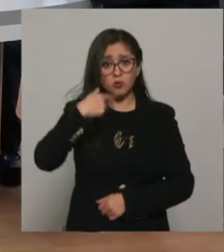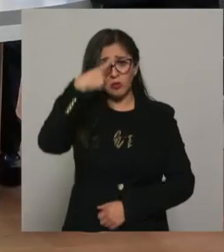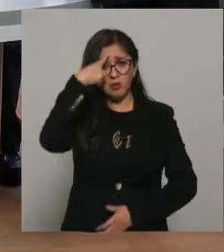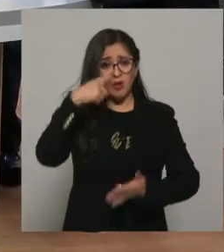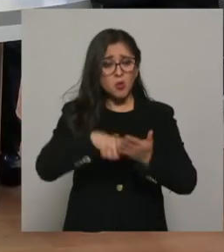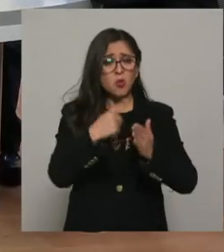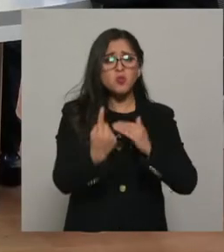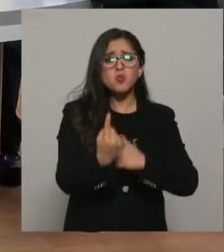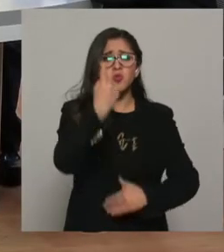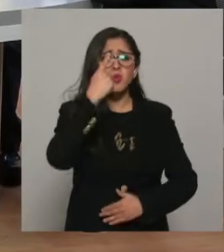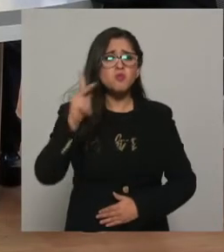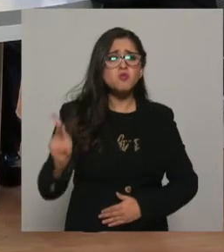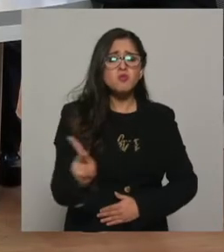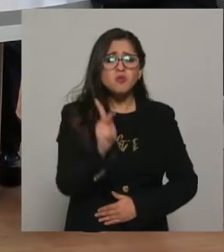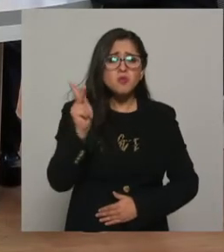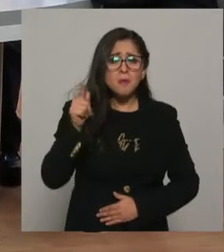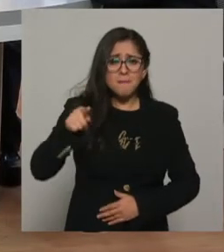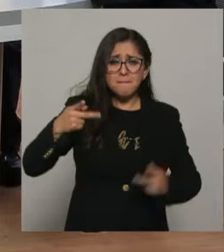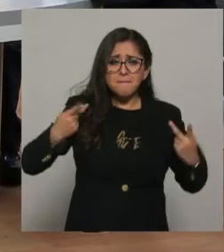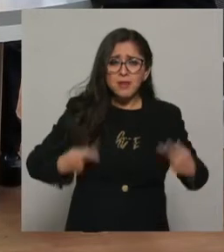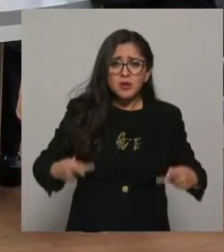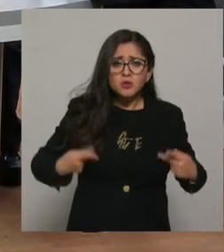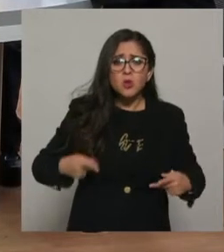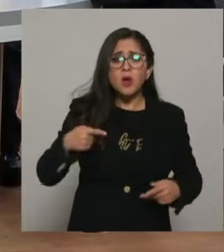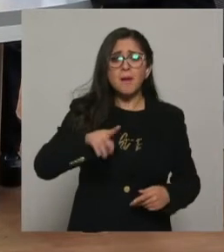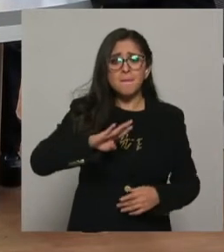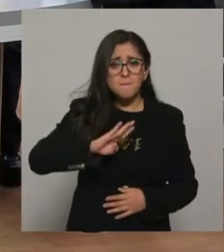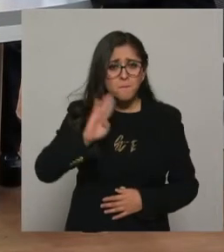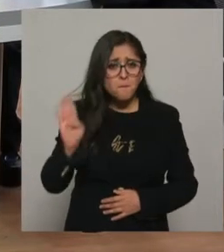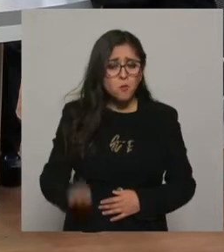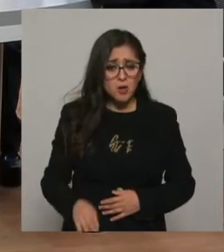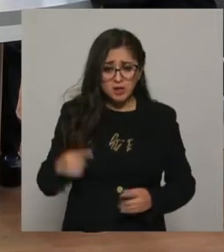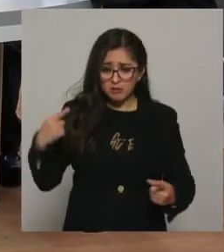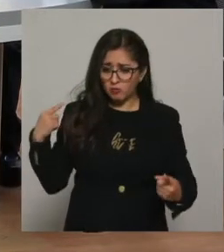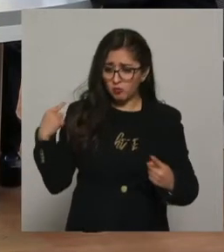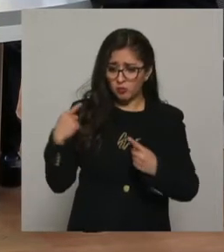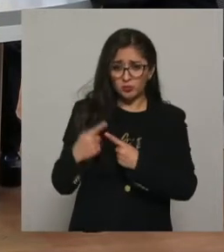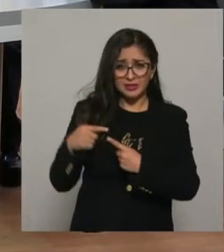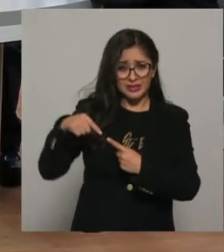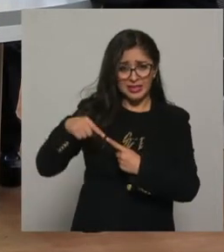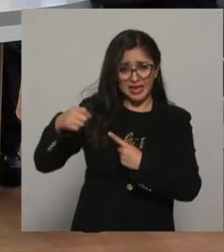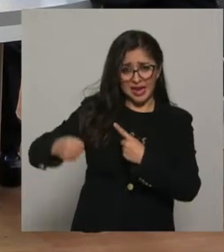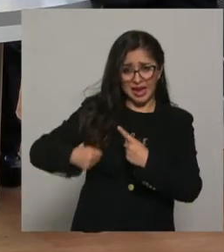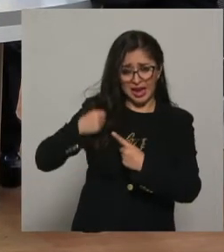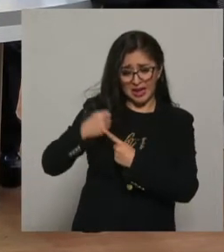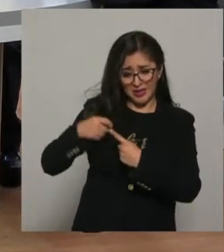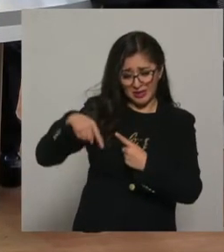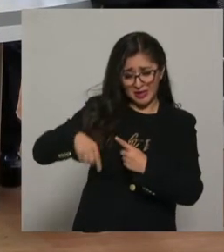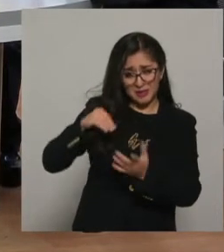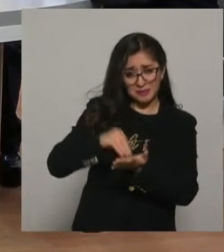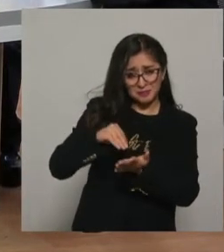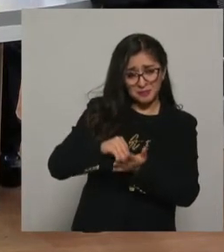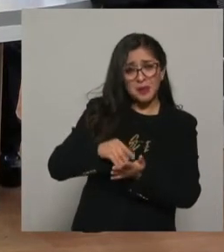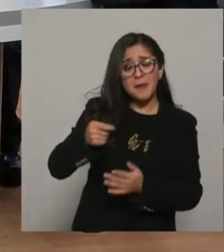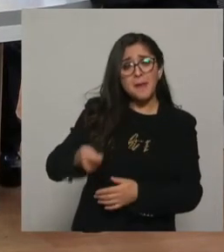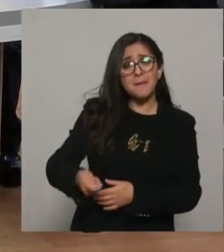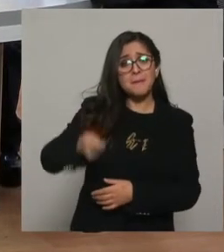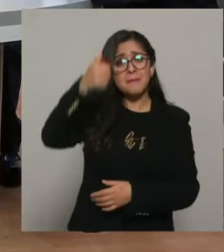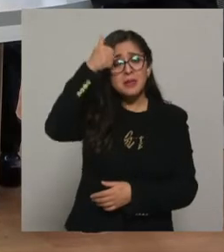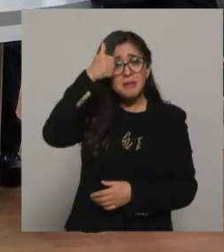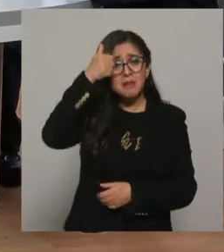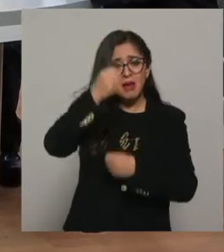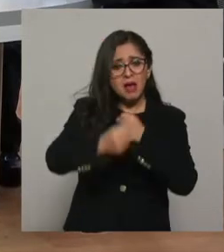donde la persona que murió durante el año, el primer año que la están recibiendo en la